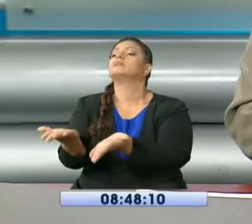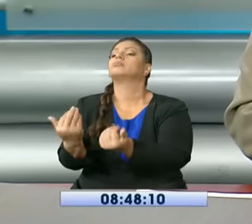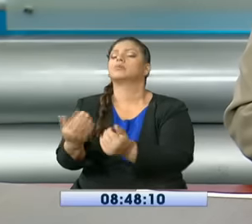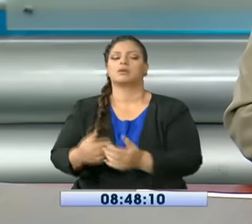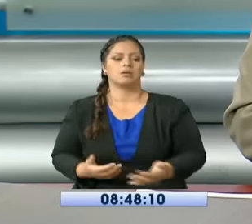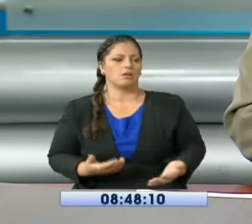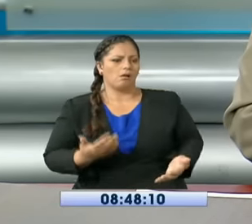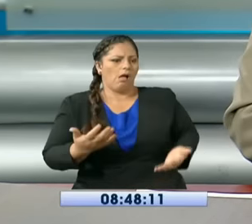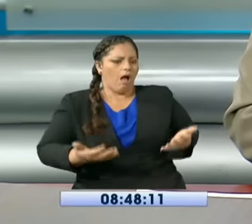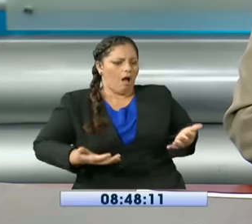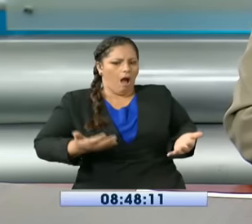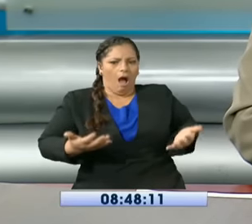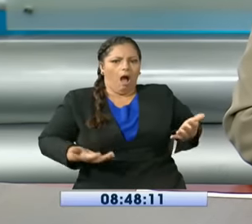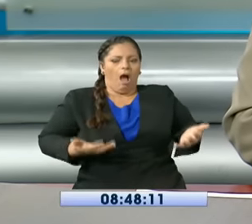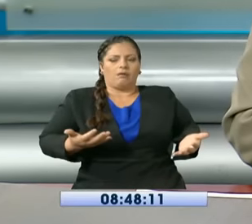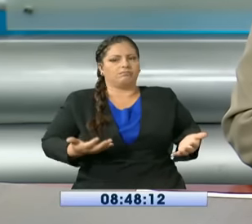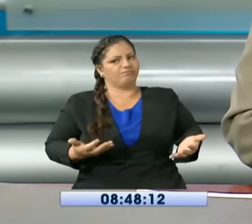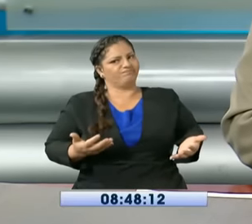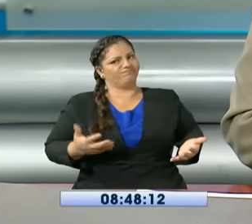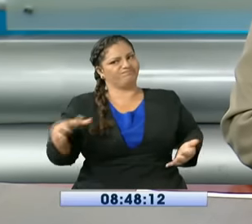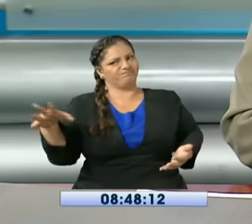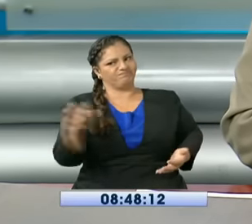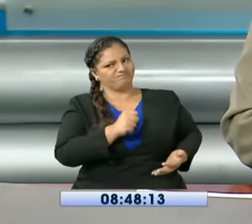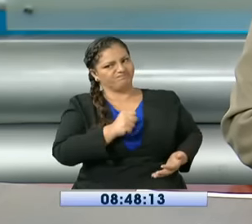durante el operativo de control.